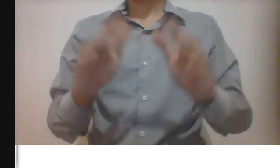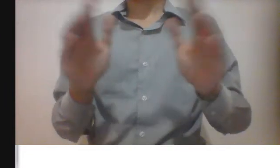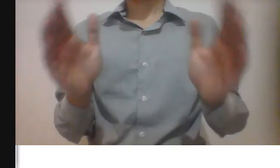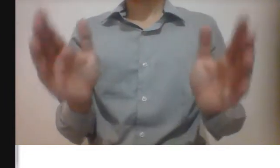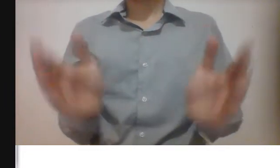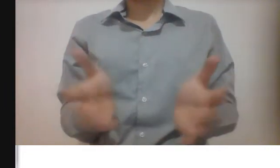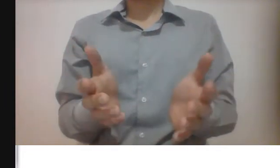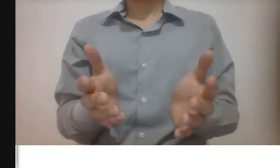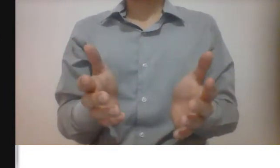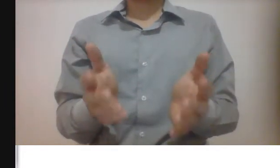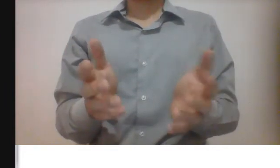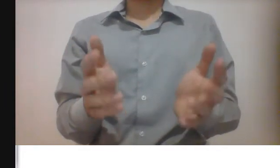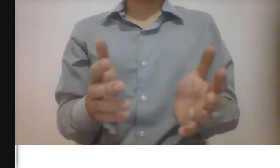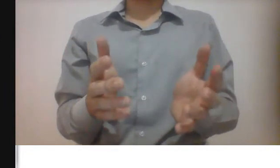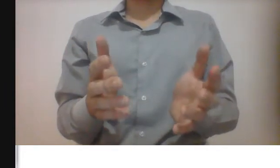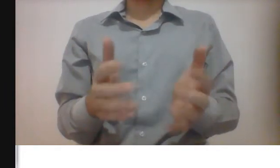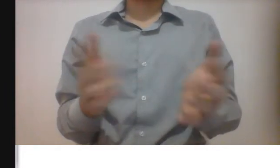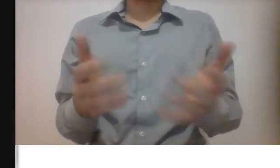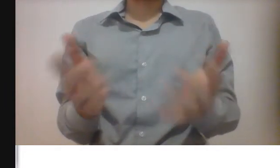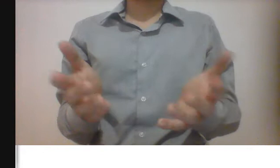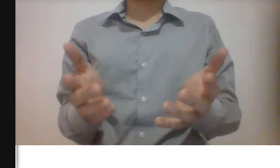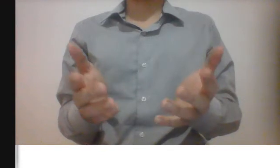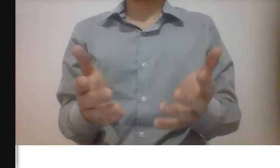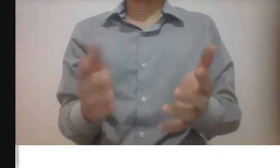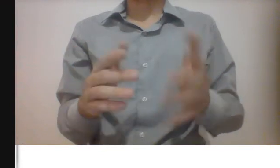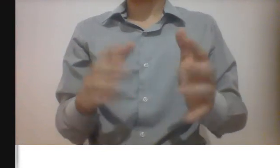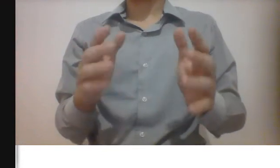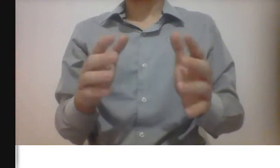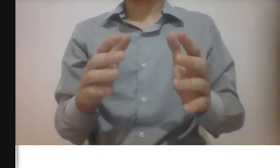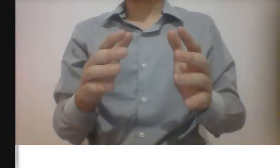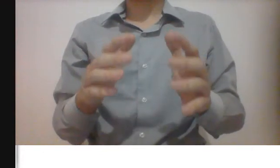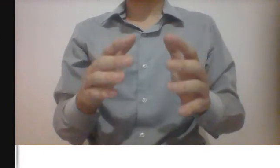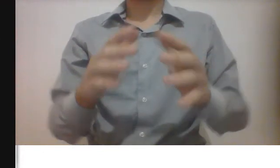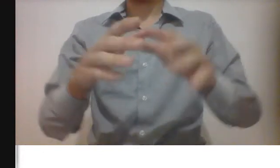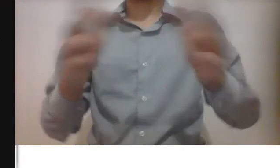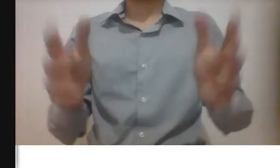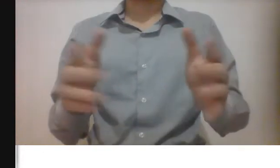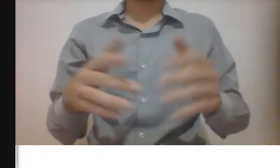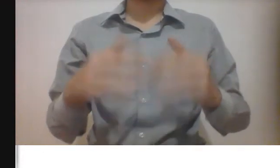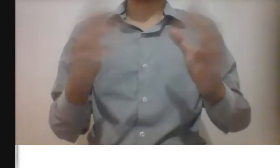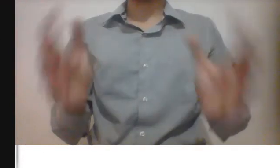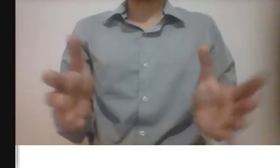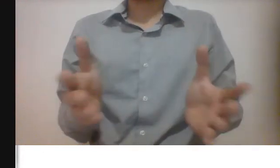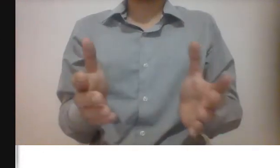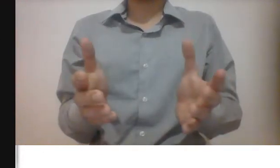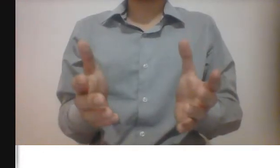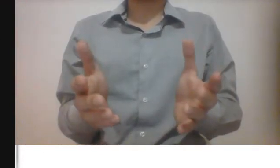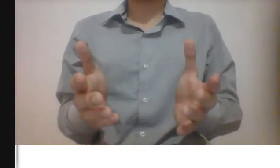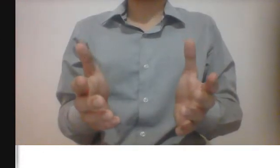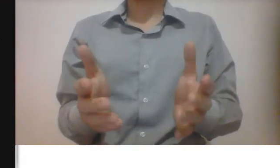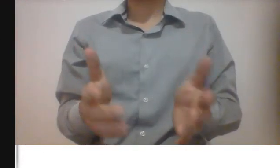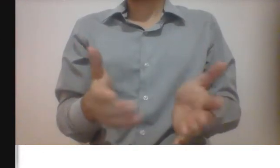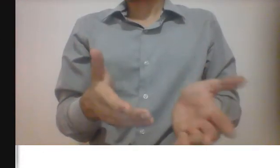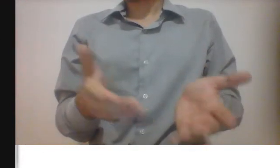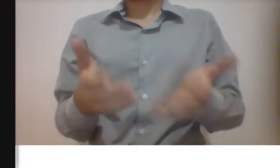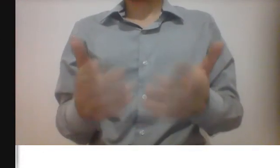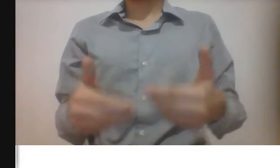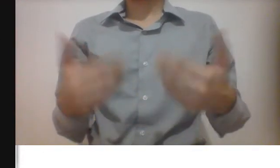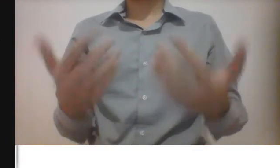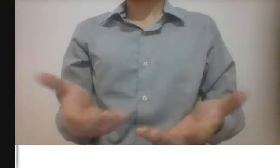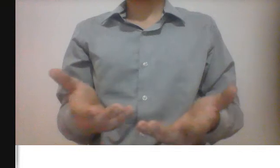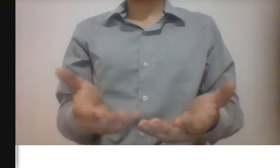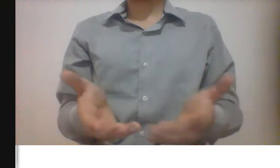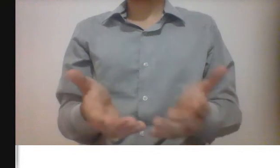que estas grandes empresas que antes permitían este tipo de actos y que ahora le están diciendo el actual gobierno es no van a hacer nada de eso, les